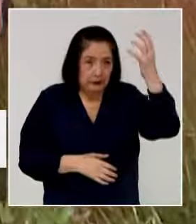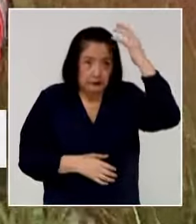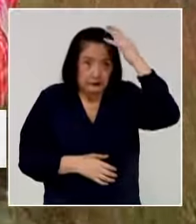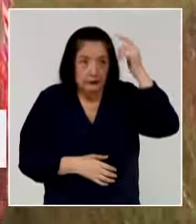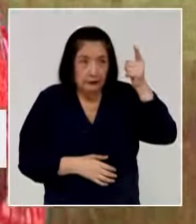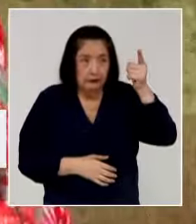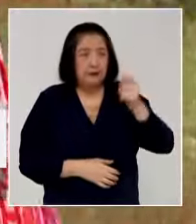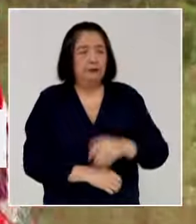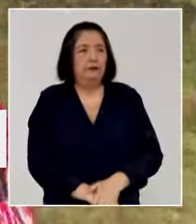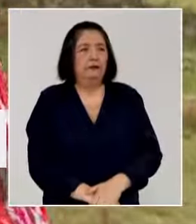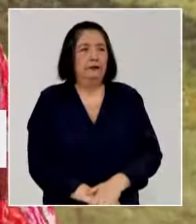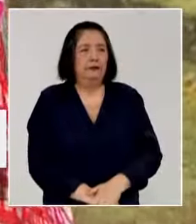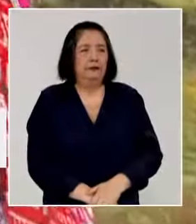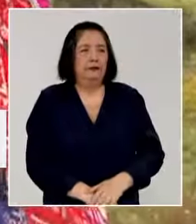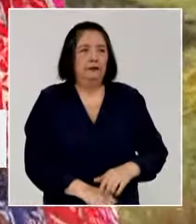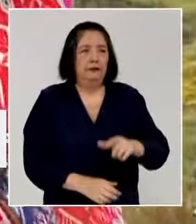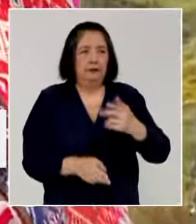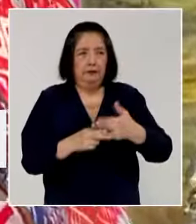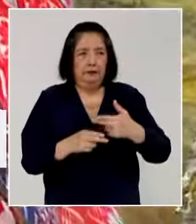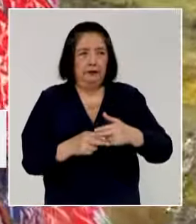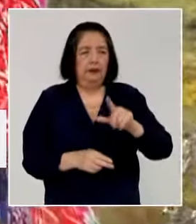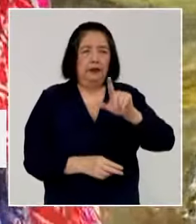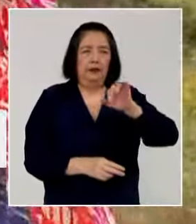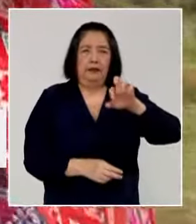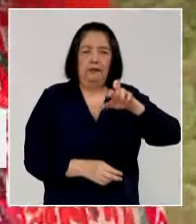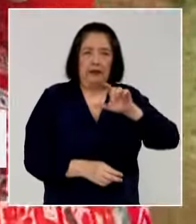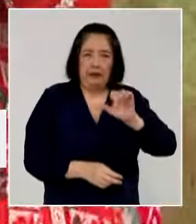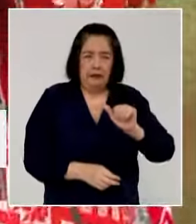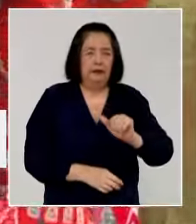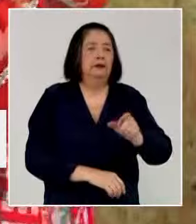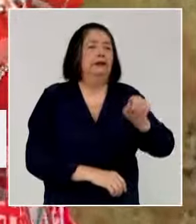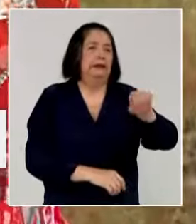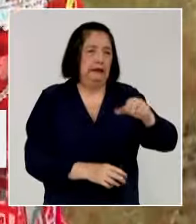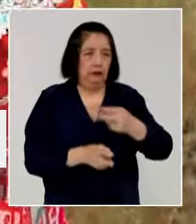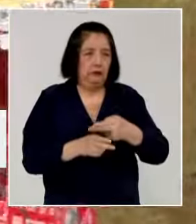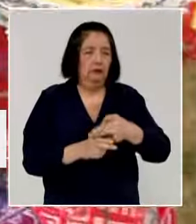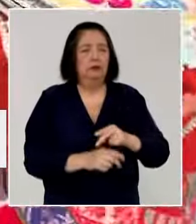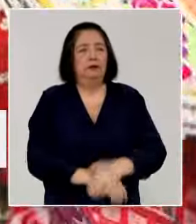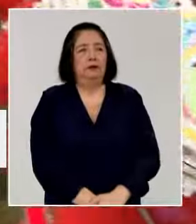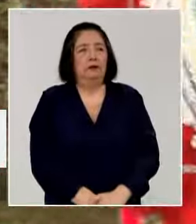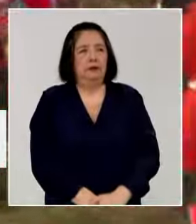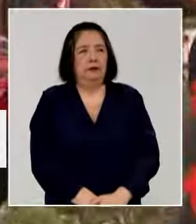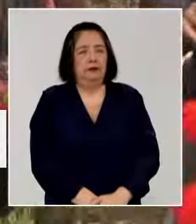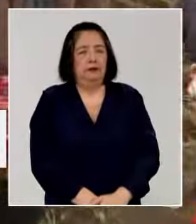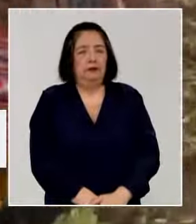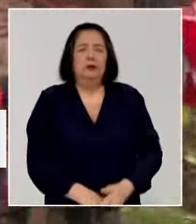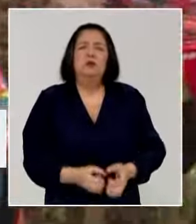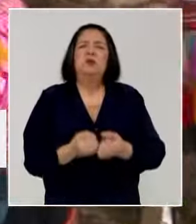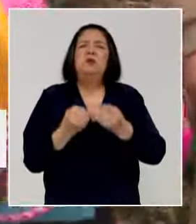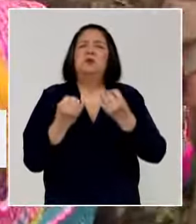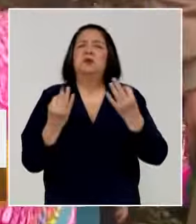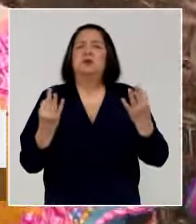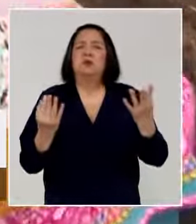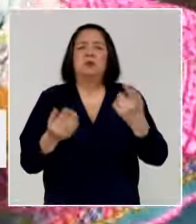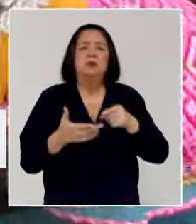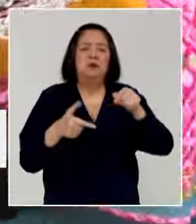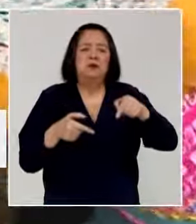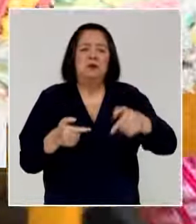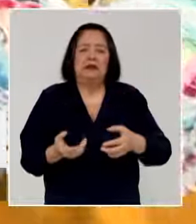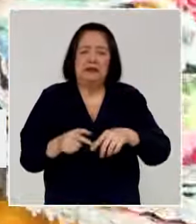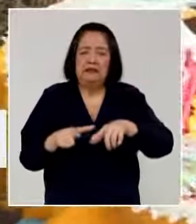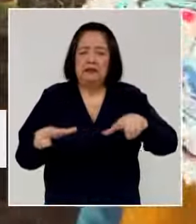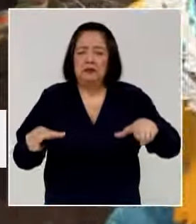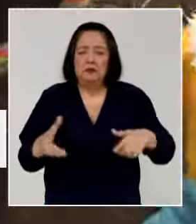En la cabeza es lapa. Lapa, así se llama, ¿no? Así se llama. Perfecto. Sí. ¿Cuánto más o menos produce esta tierra y